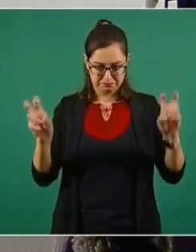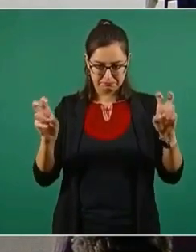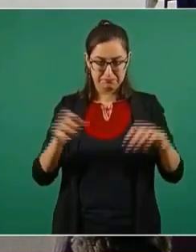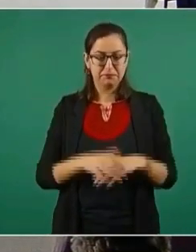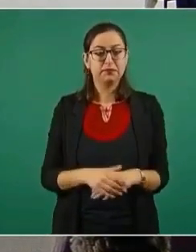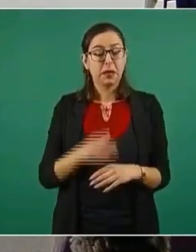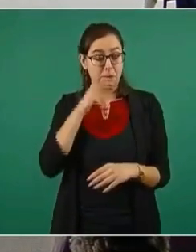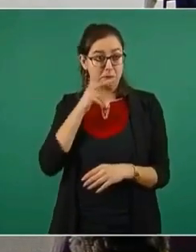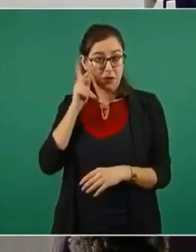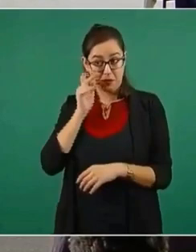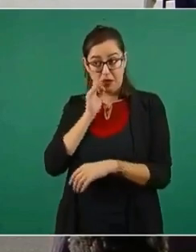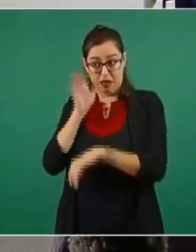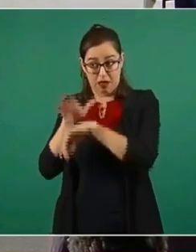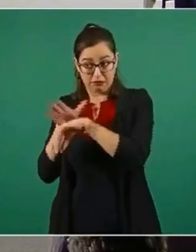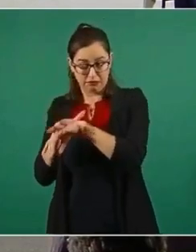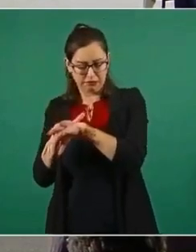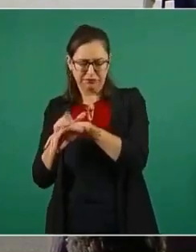Majestad,